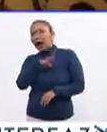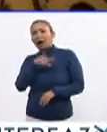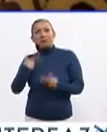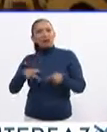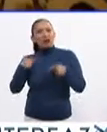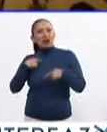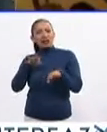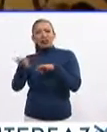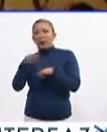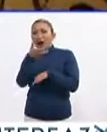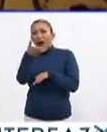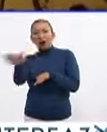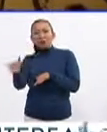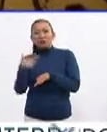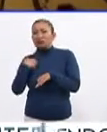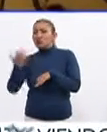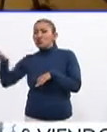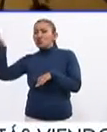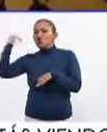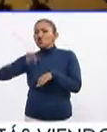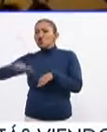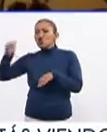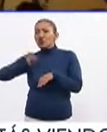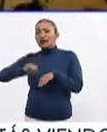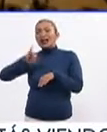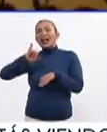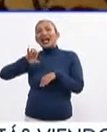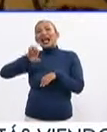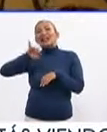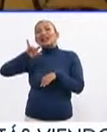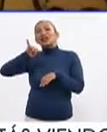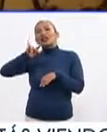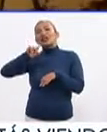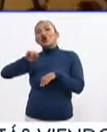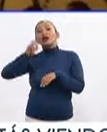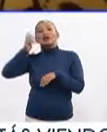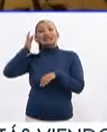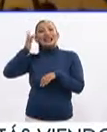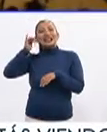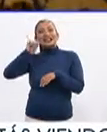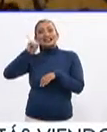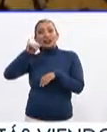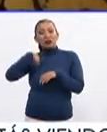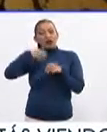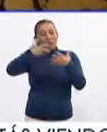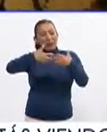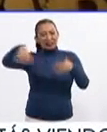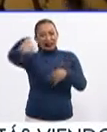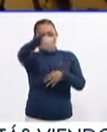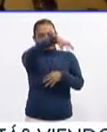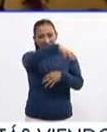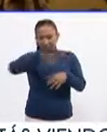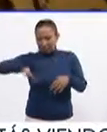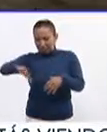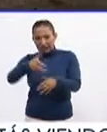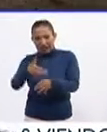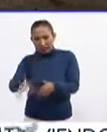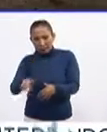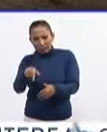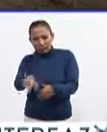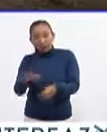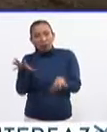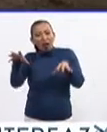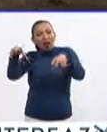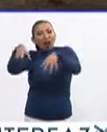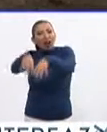estos campesinos tradicionales del ejido San Isidro contra las agroindustrias que están alrededor de ellos y que literalmente